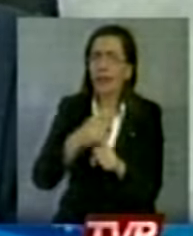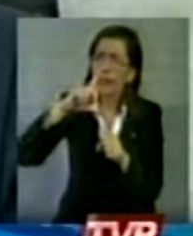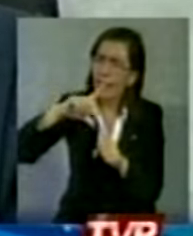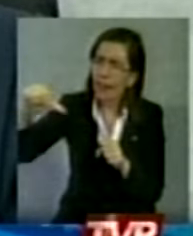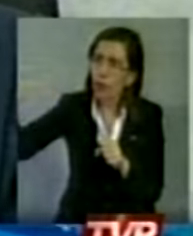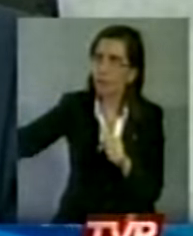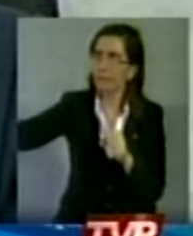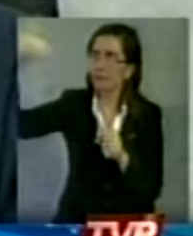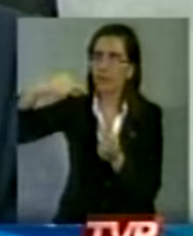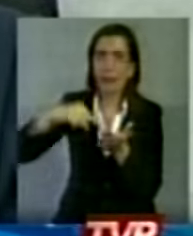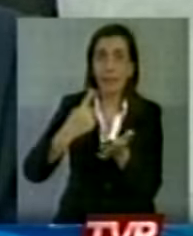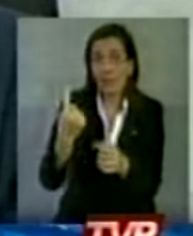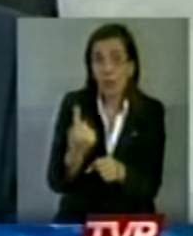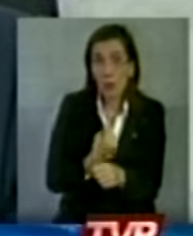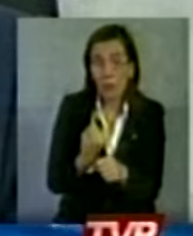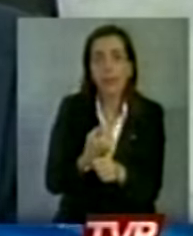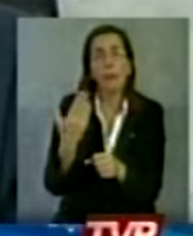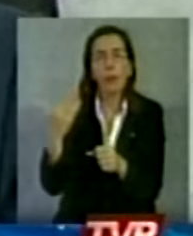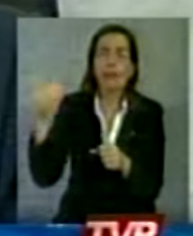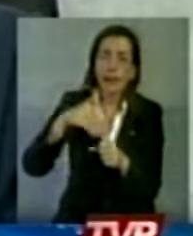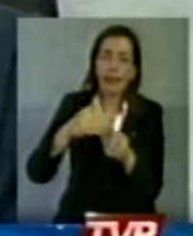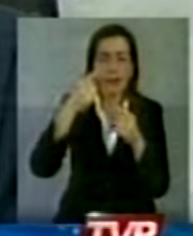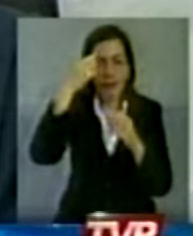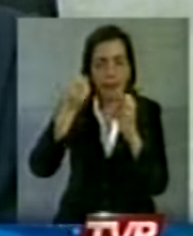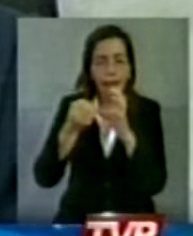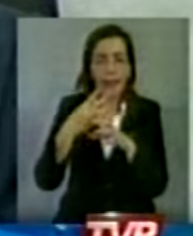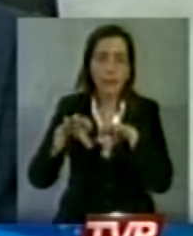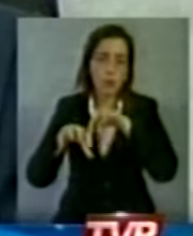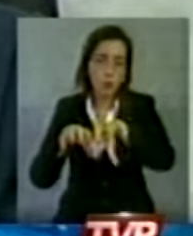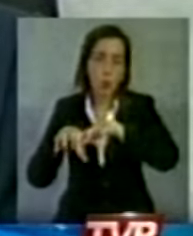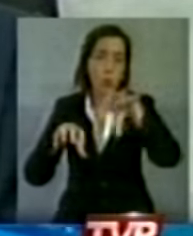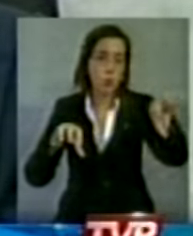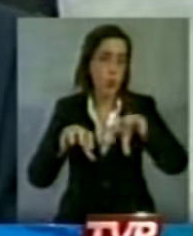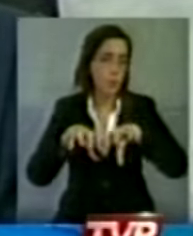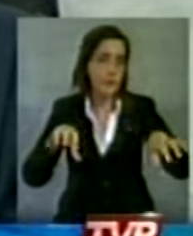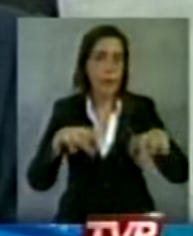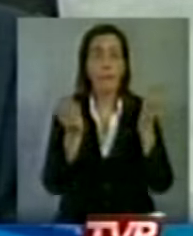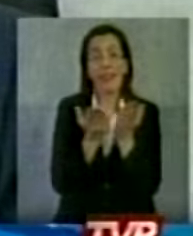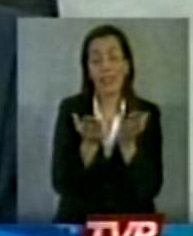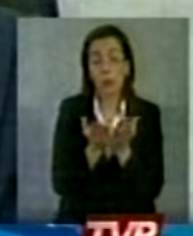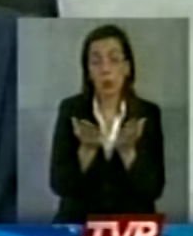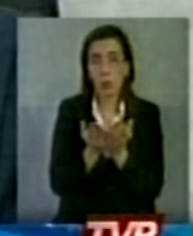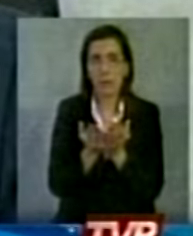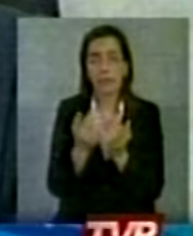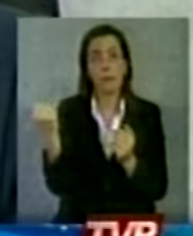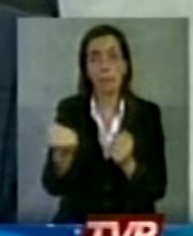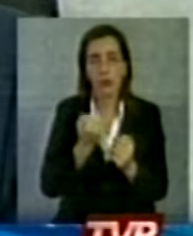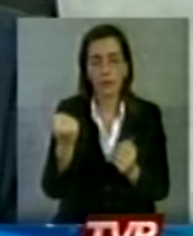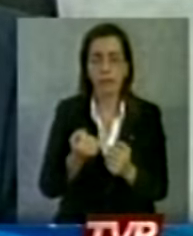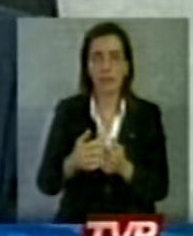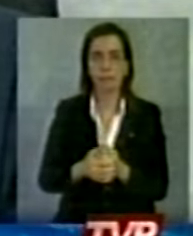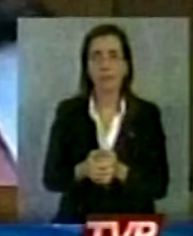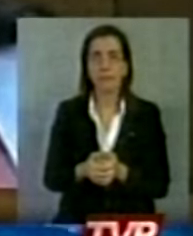trasladarse a la capital o a los centros urbanos donde funcionan universidades y llevar, por lo tanto, la educación a sus